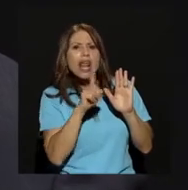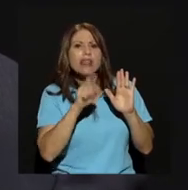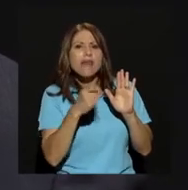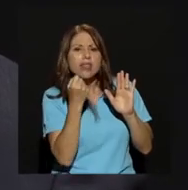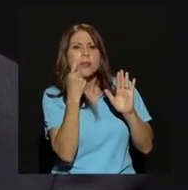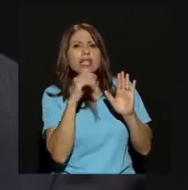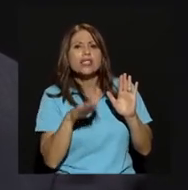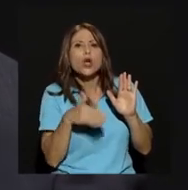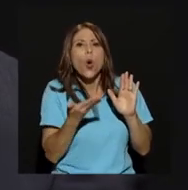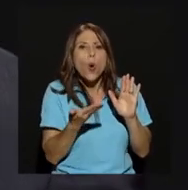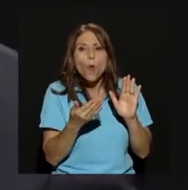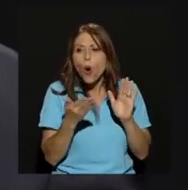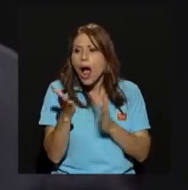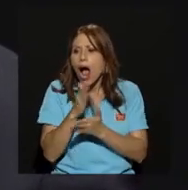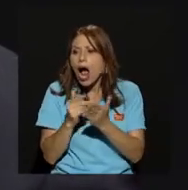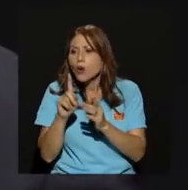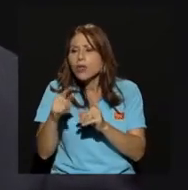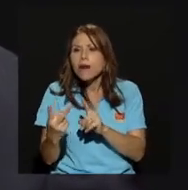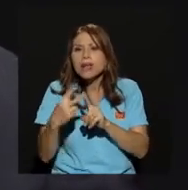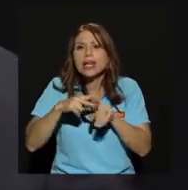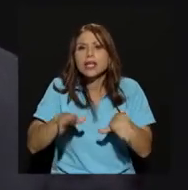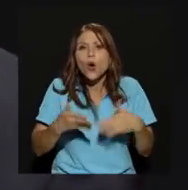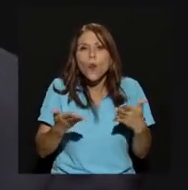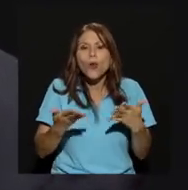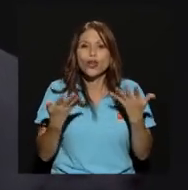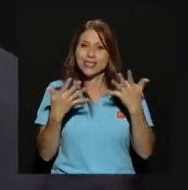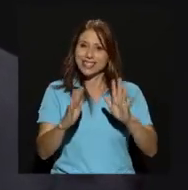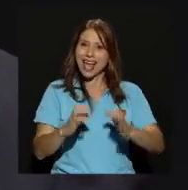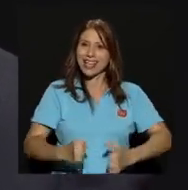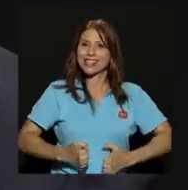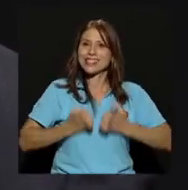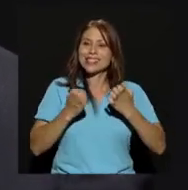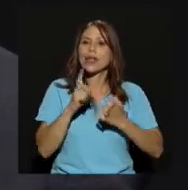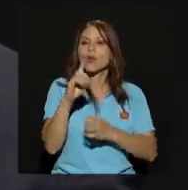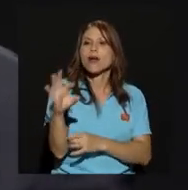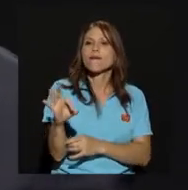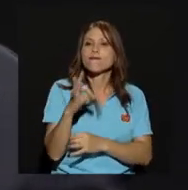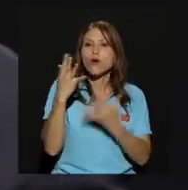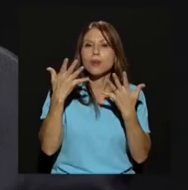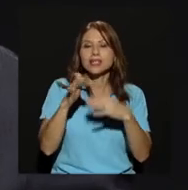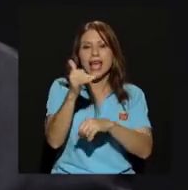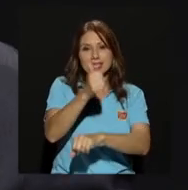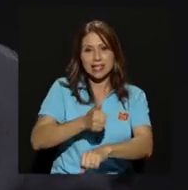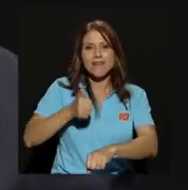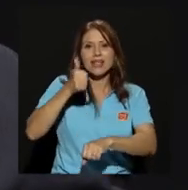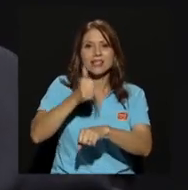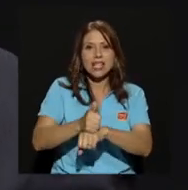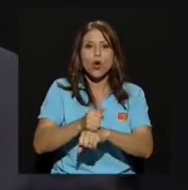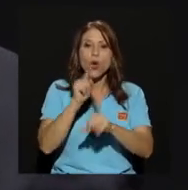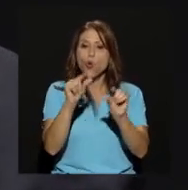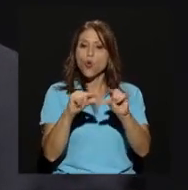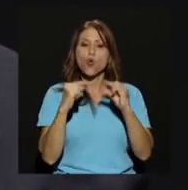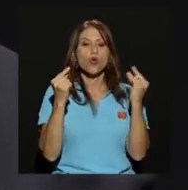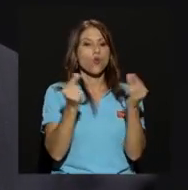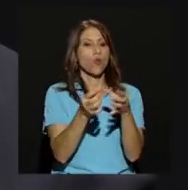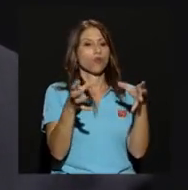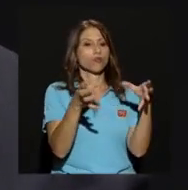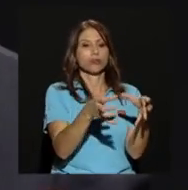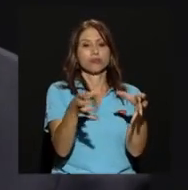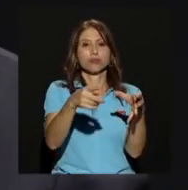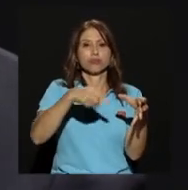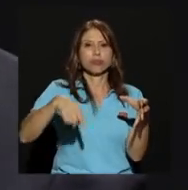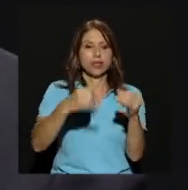alguna de las provisiones del tratado es que existe un mecanismo establecido en un panel de árbitros independientes que